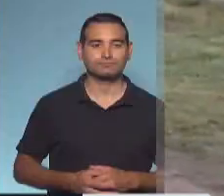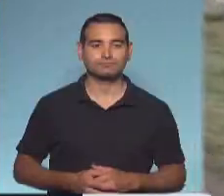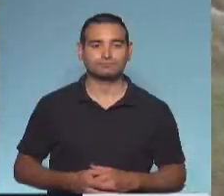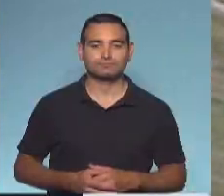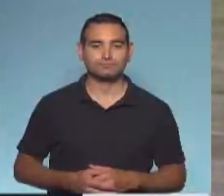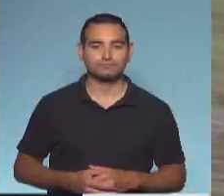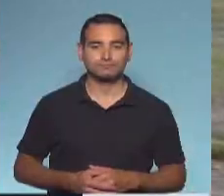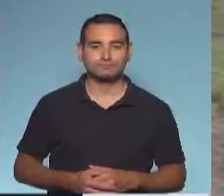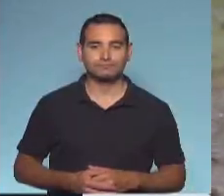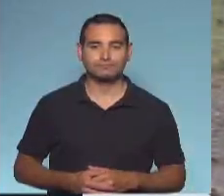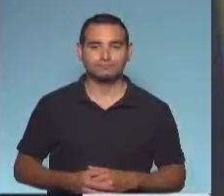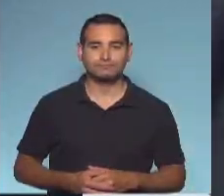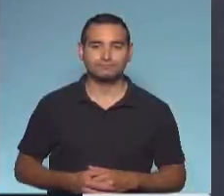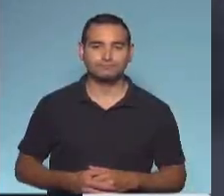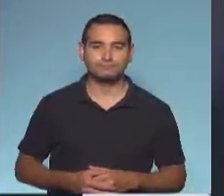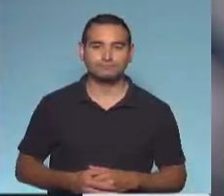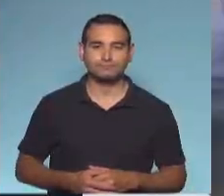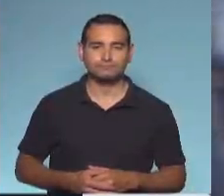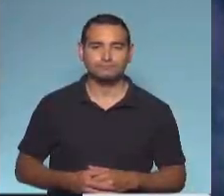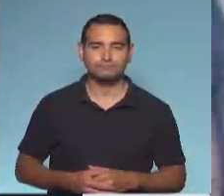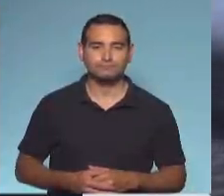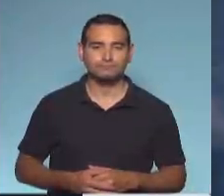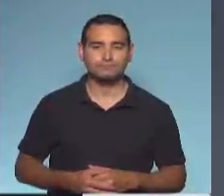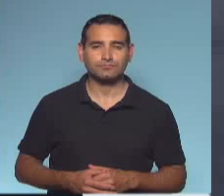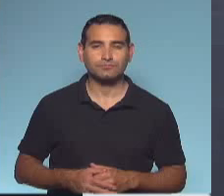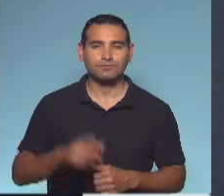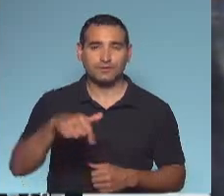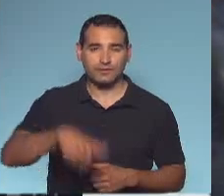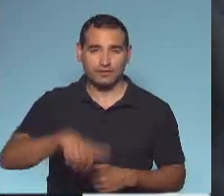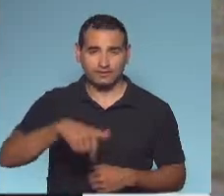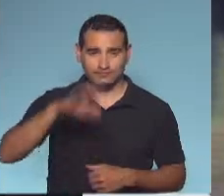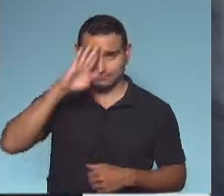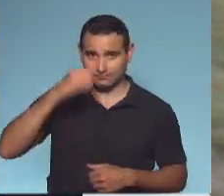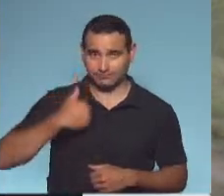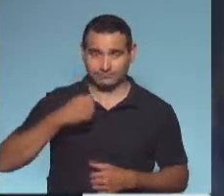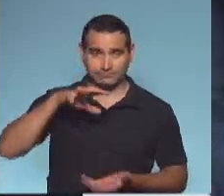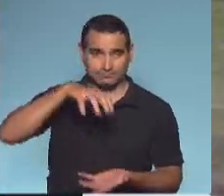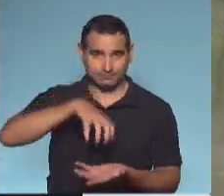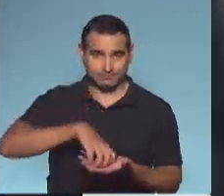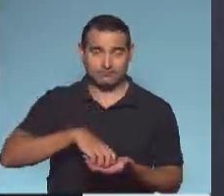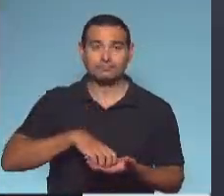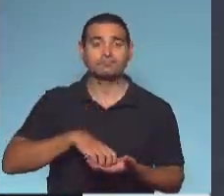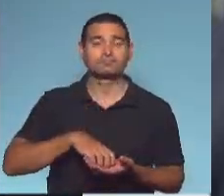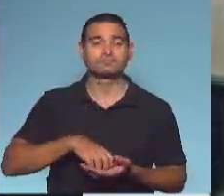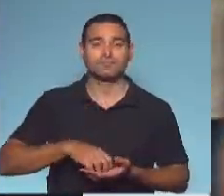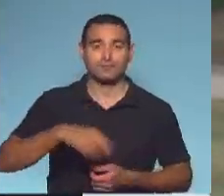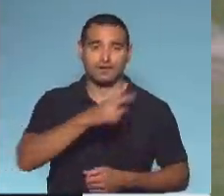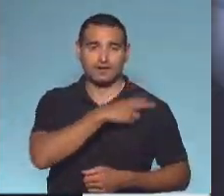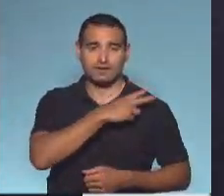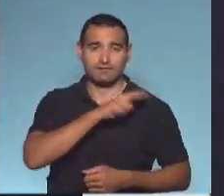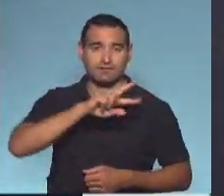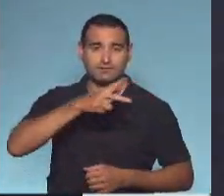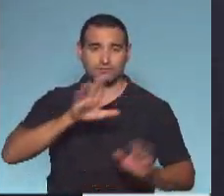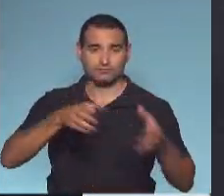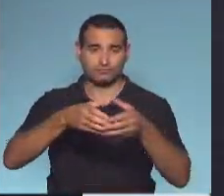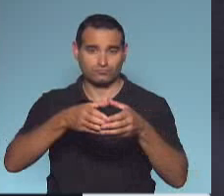caminando donde estuvo aquí en este espacio de la 'armada' donde estuvo el jefe del tercer cuerpo el cuerpo